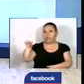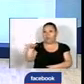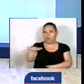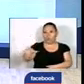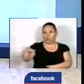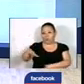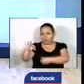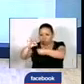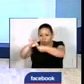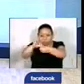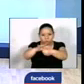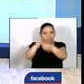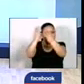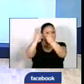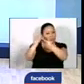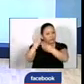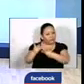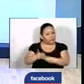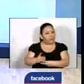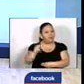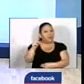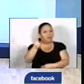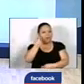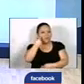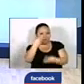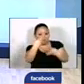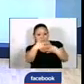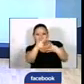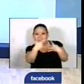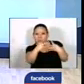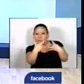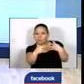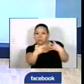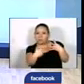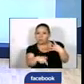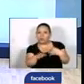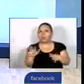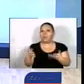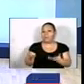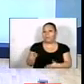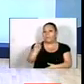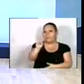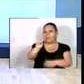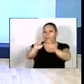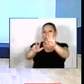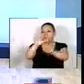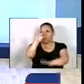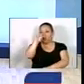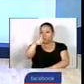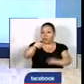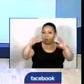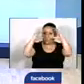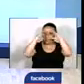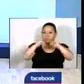haciendo este conteo de los votos y una revisión de las actas emitidas durante el 28 de febrero. Rocío, buenas noches.